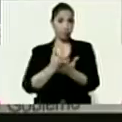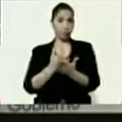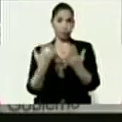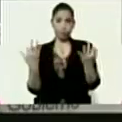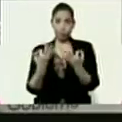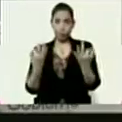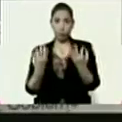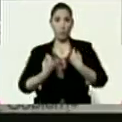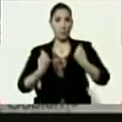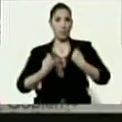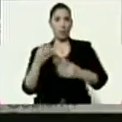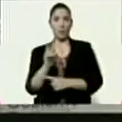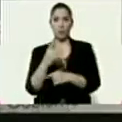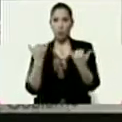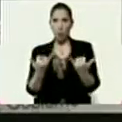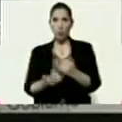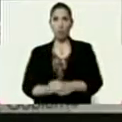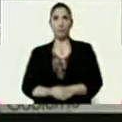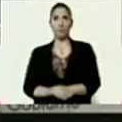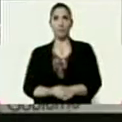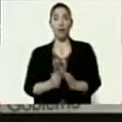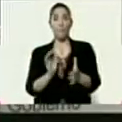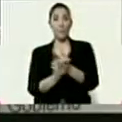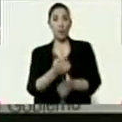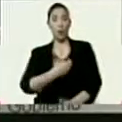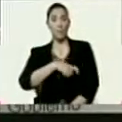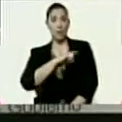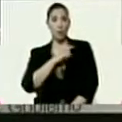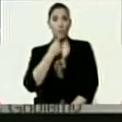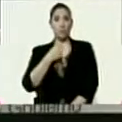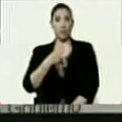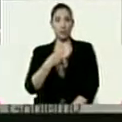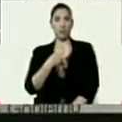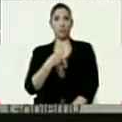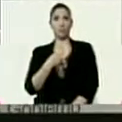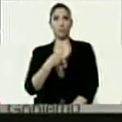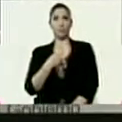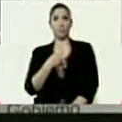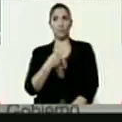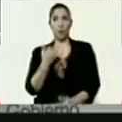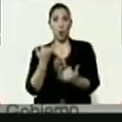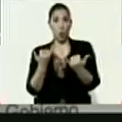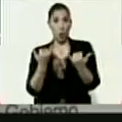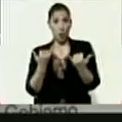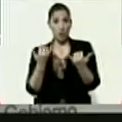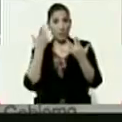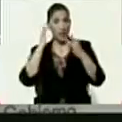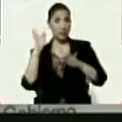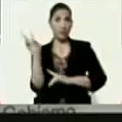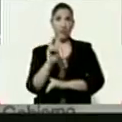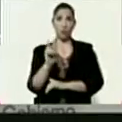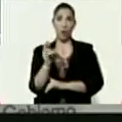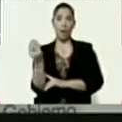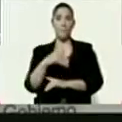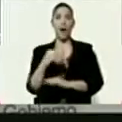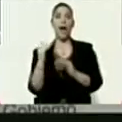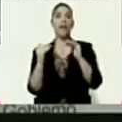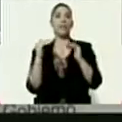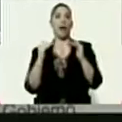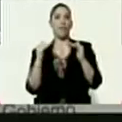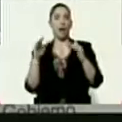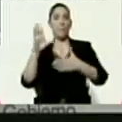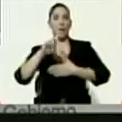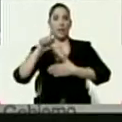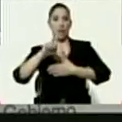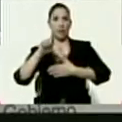viviendo Venezuela ahorita. Un amigo español me decía que a estas alturas parece que Venezuela es el país más estable de América